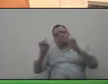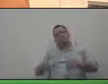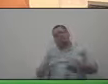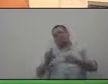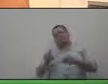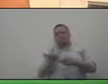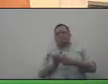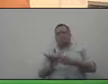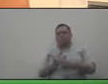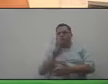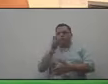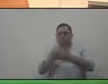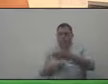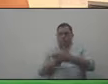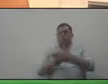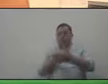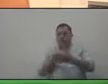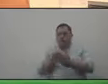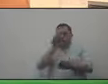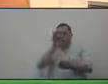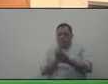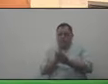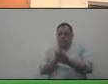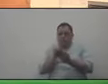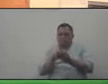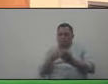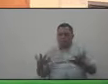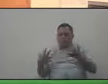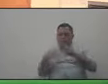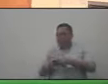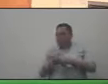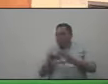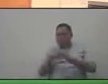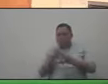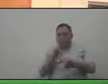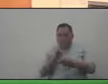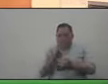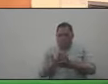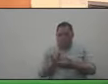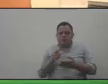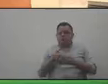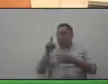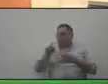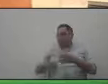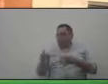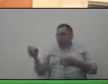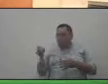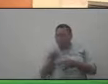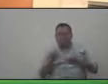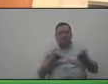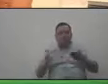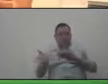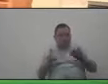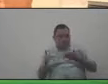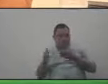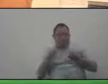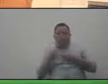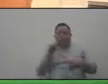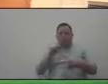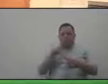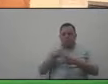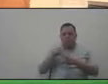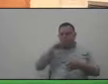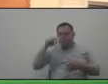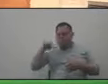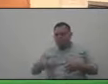primer ajuste para sobre ese documento de red estructurar infraestructura, dotación, portafolios de servicios, recurso humano